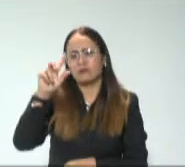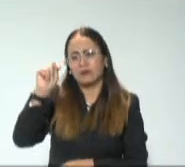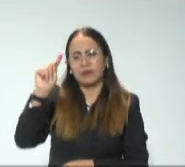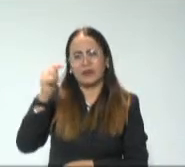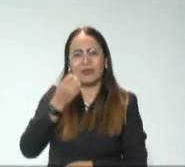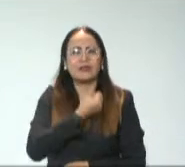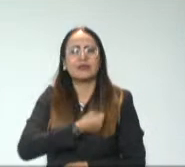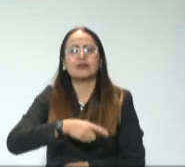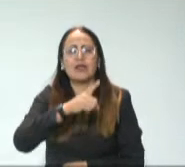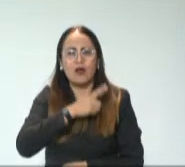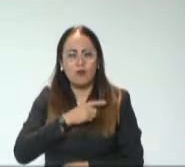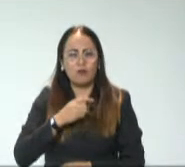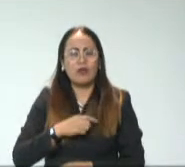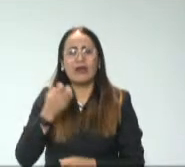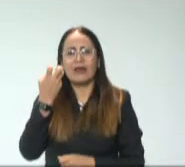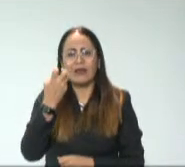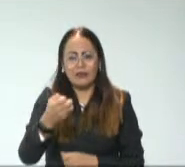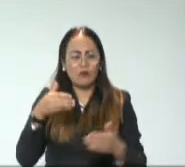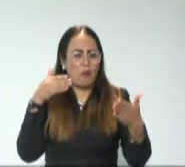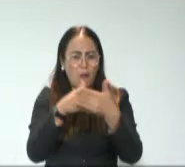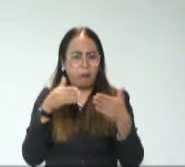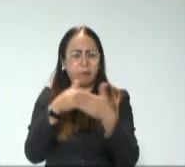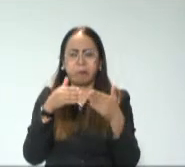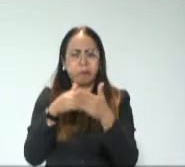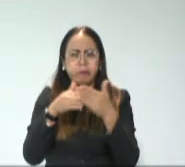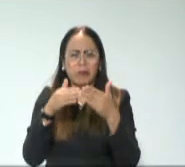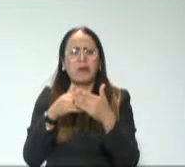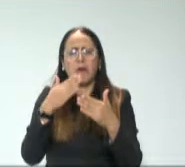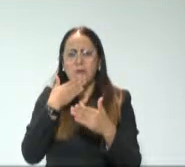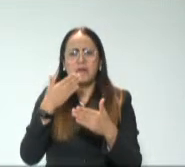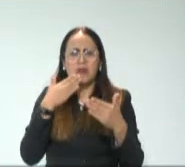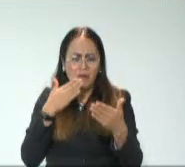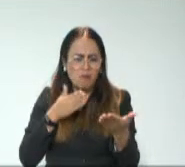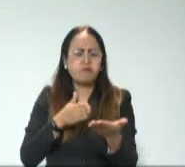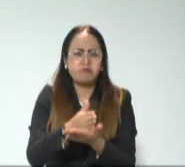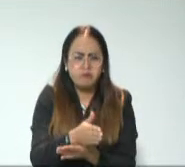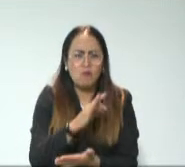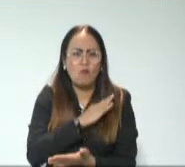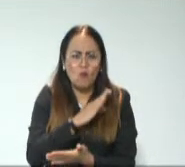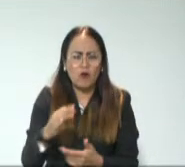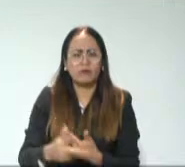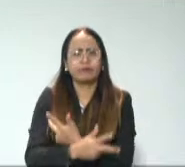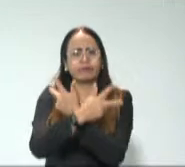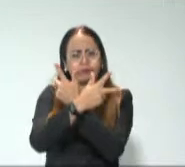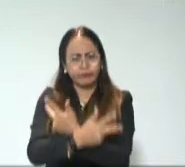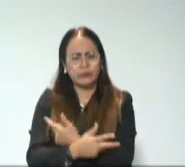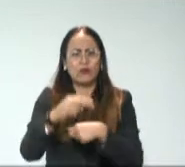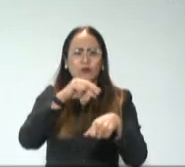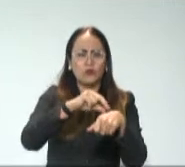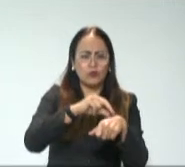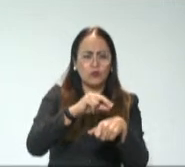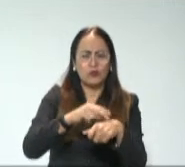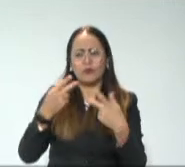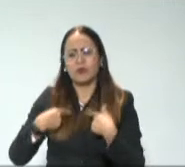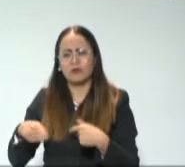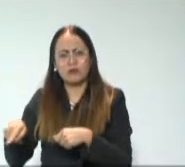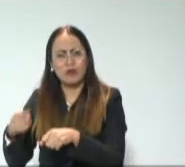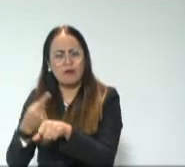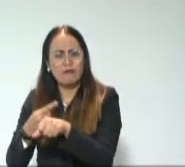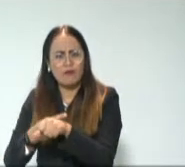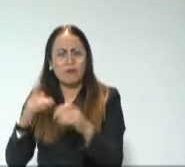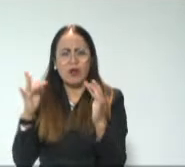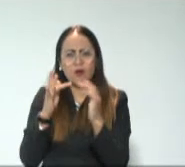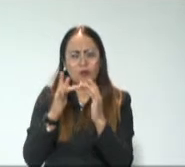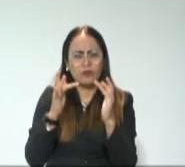ha permitido disminuir Las barreras generadas en el acceso por la pandemia y otras no que permiten por ejemplo contar con